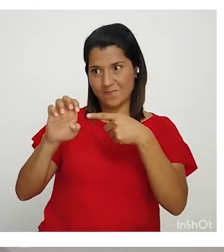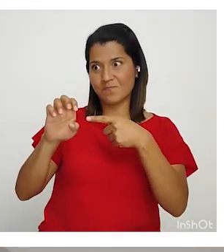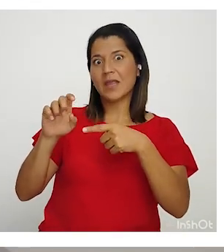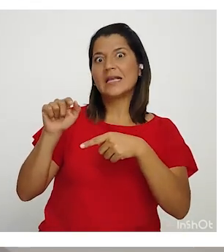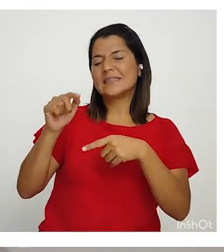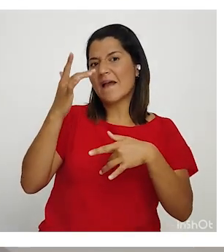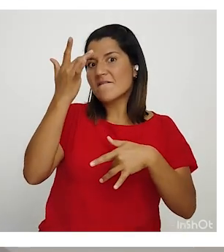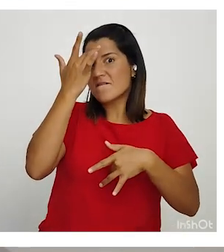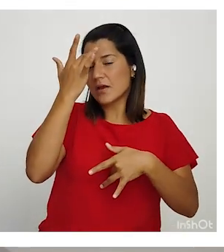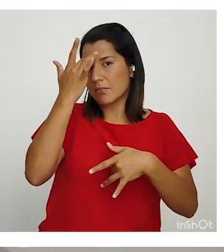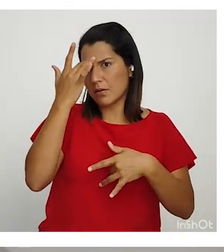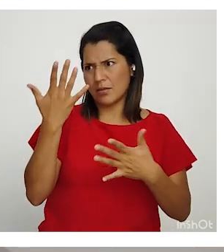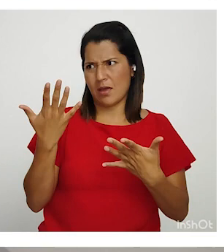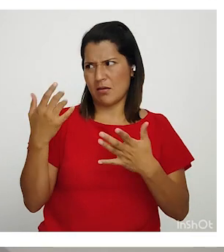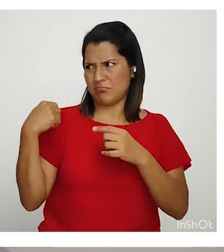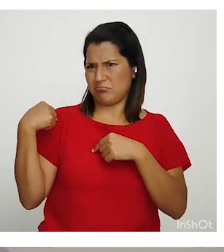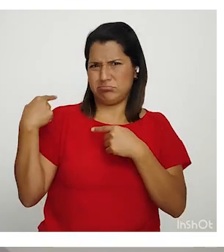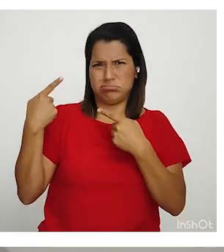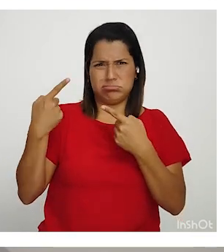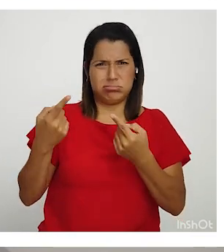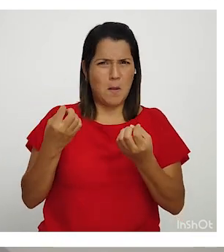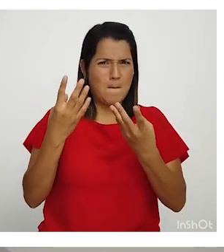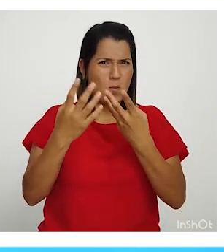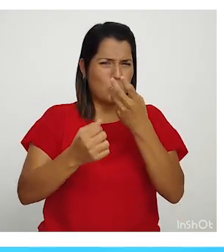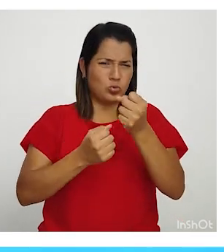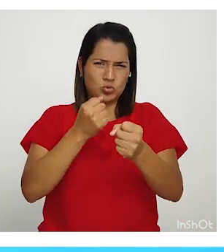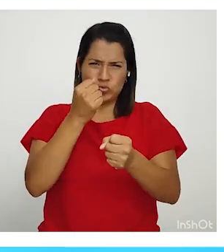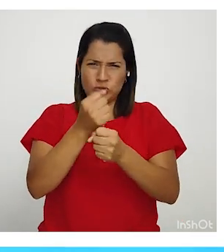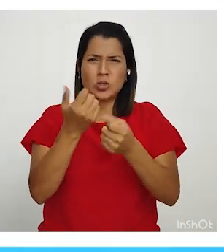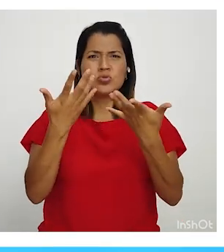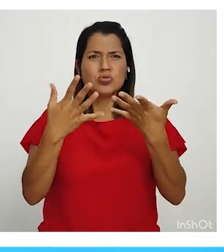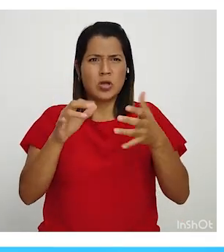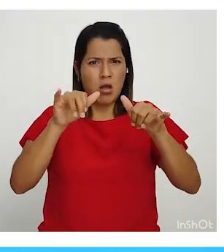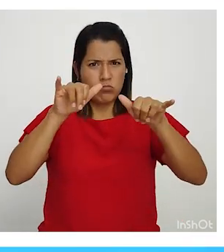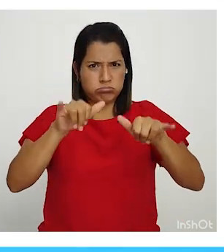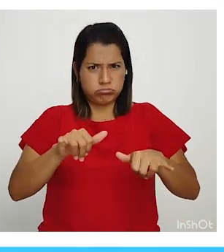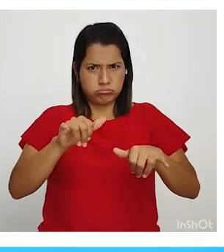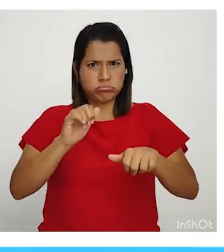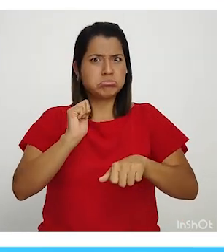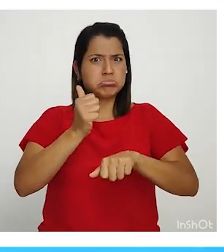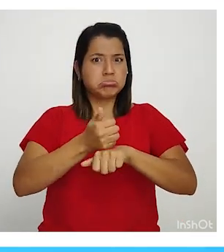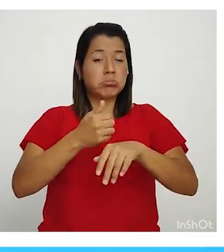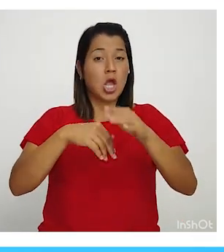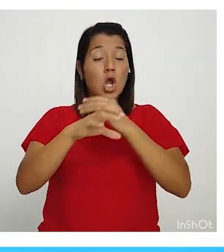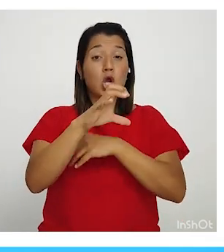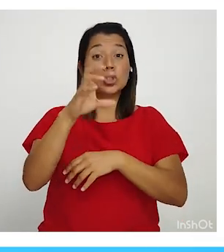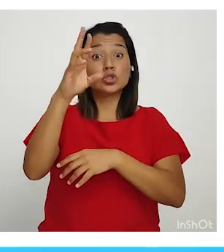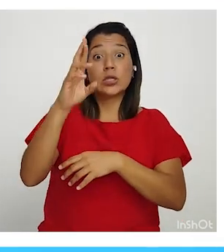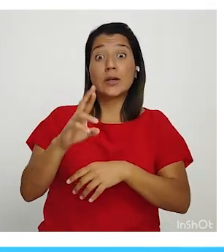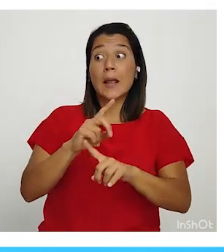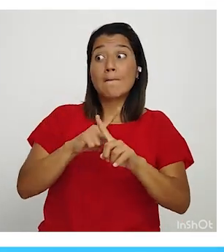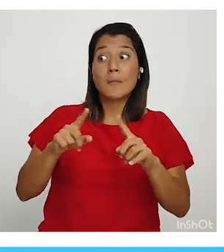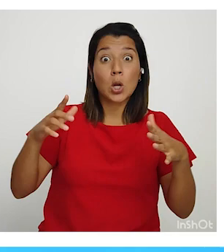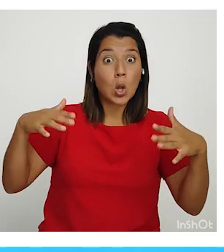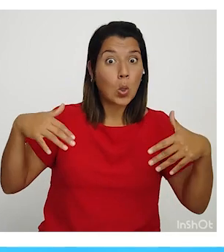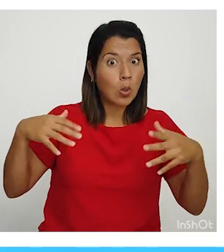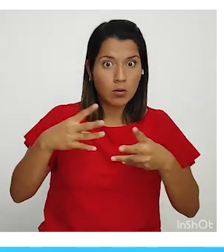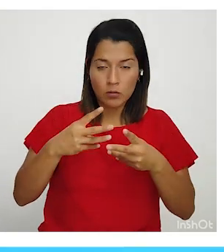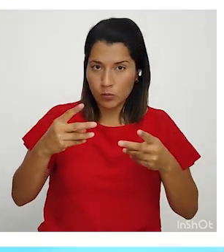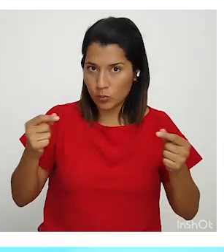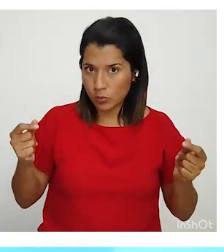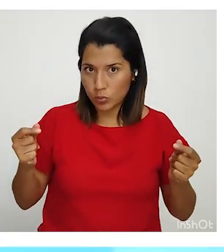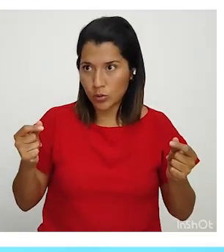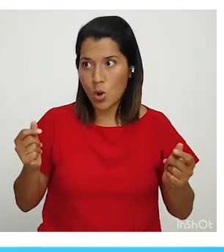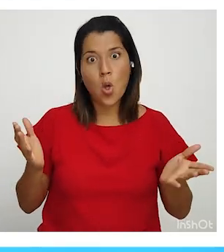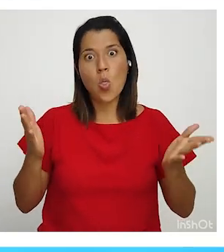desde hace muchísimos años. Sin embargo, aún no se desaparece, pues como bien no hay una cura, entonces tenemos